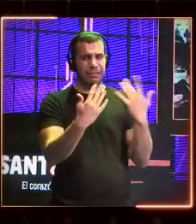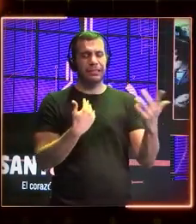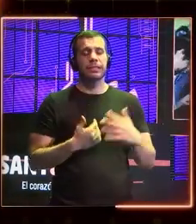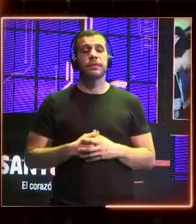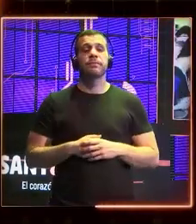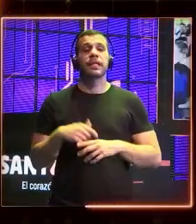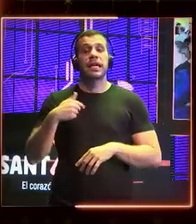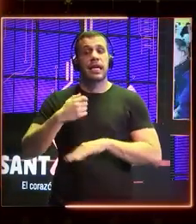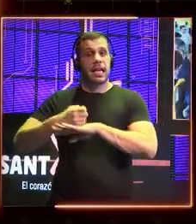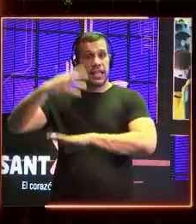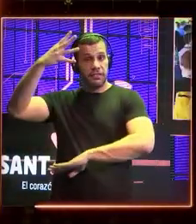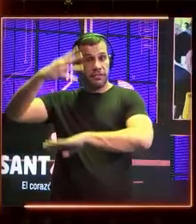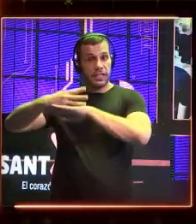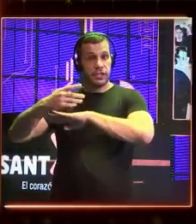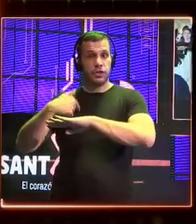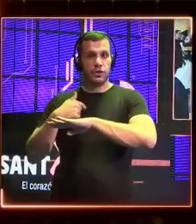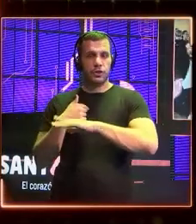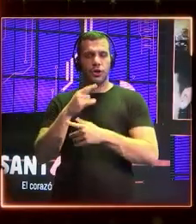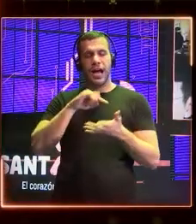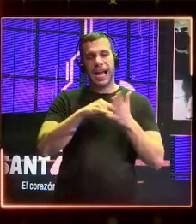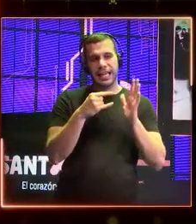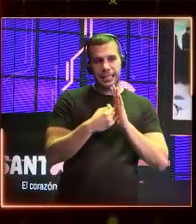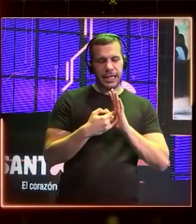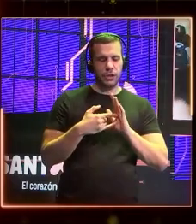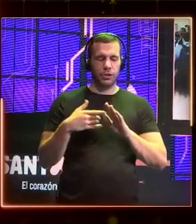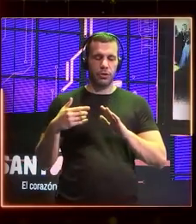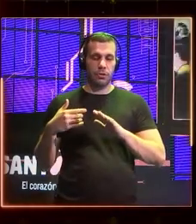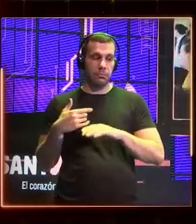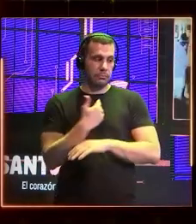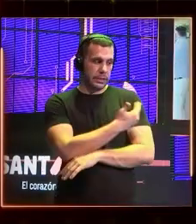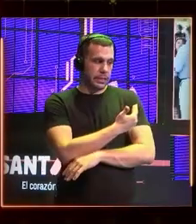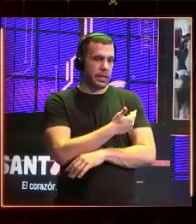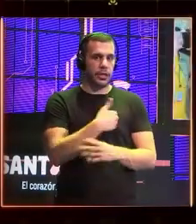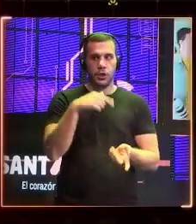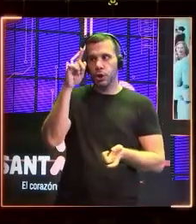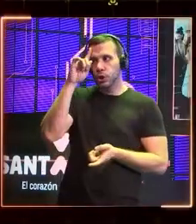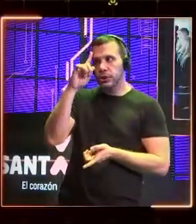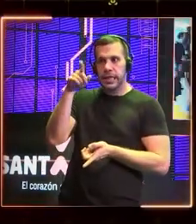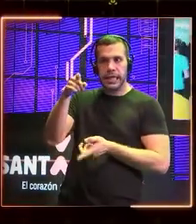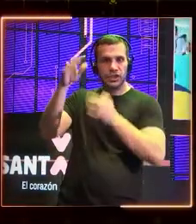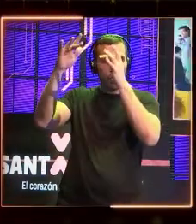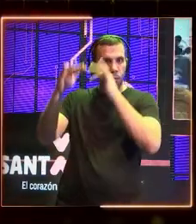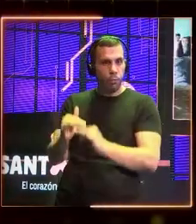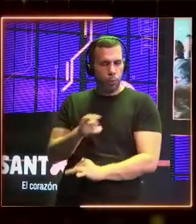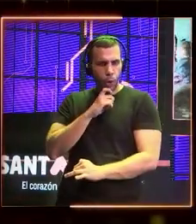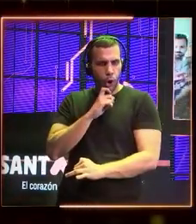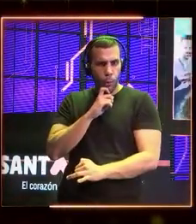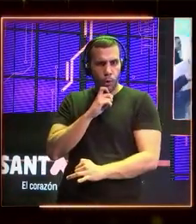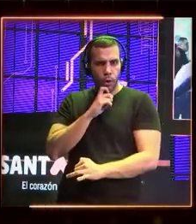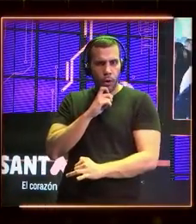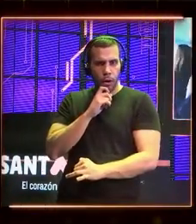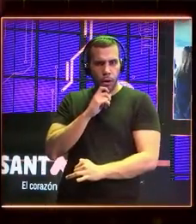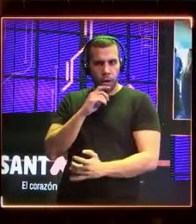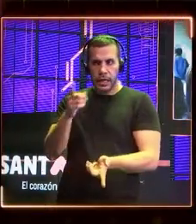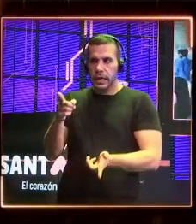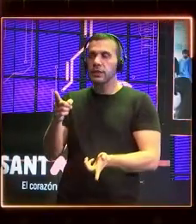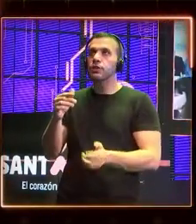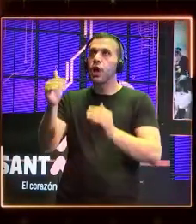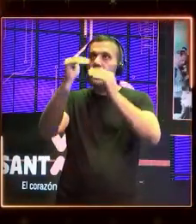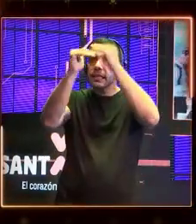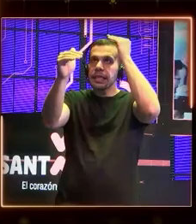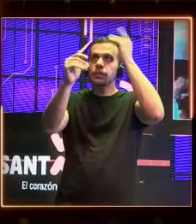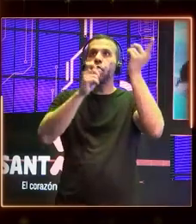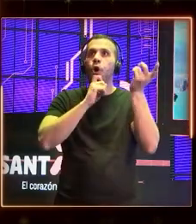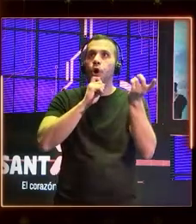arquitecto una vez eh Y me dijo Pedro no sé cómo no se cae esto dice pero esto Cómo se puede mantener ese techo porque ese